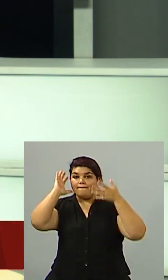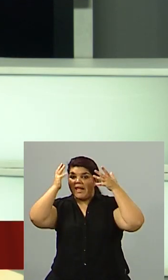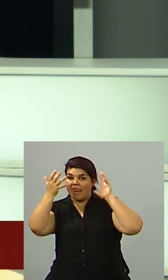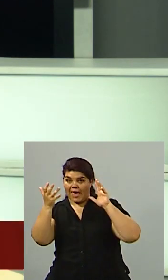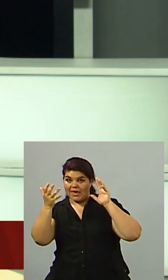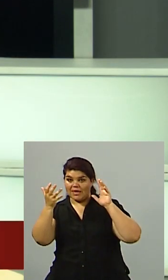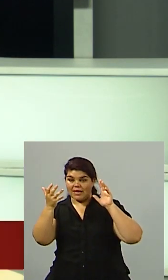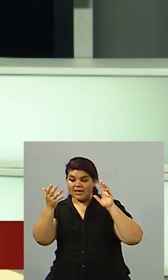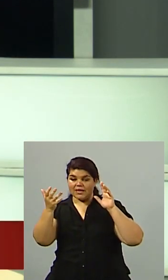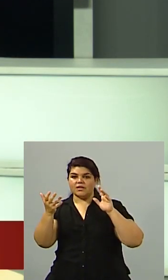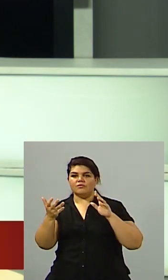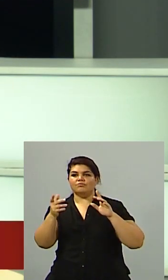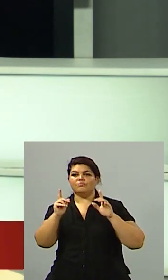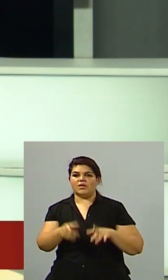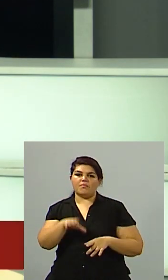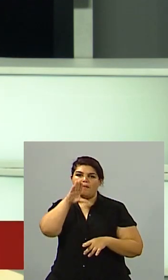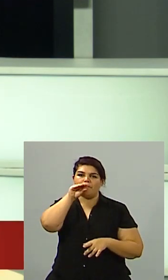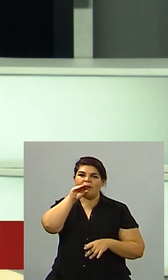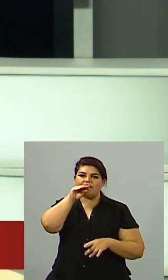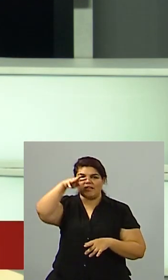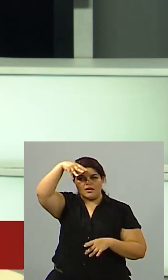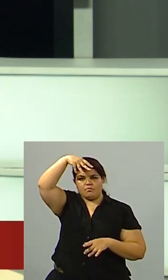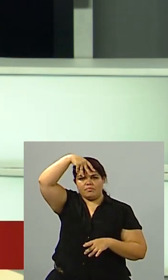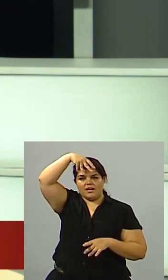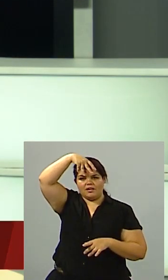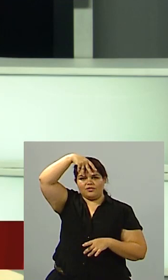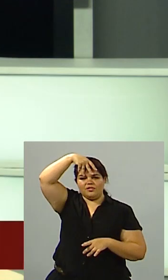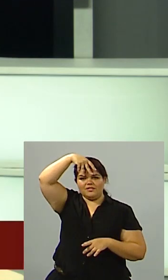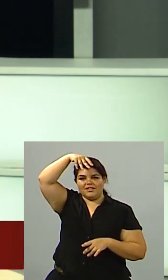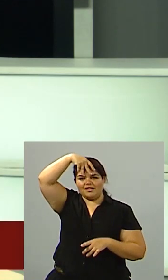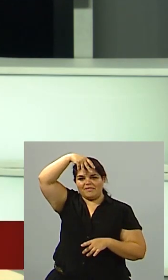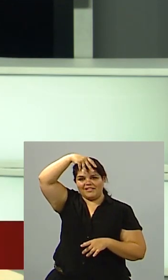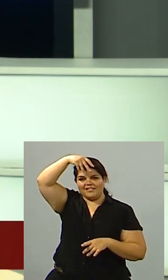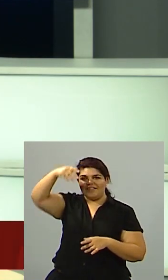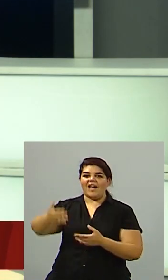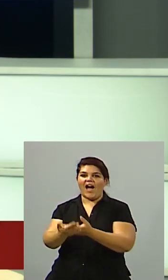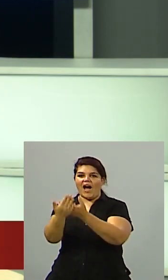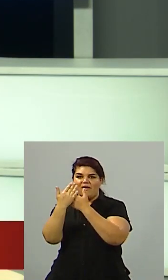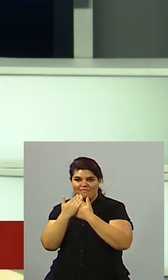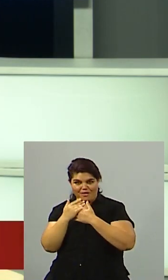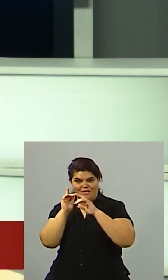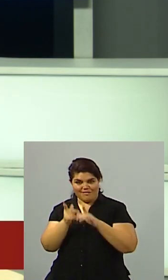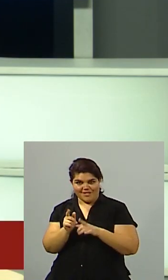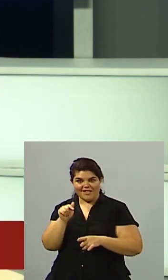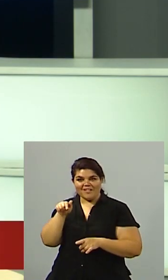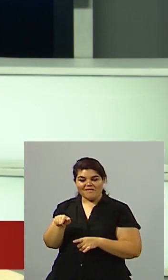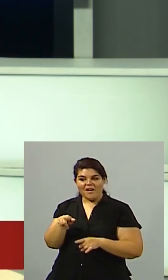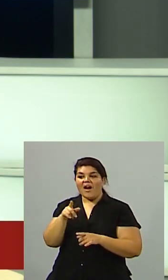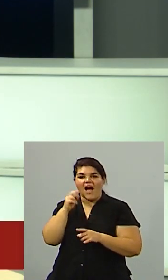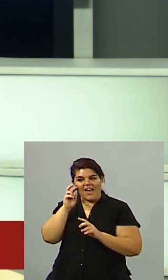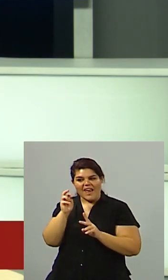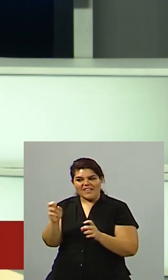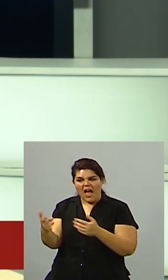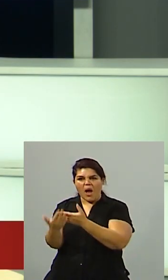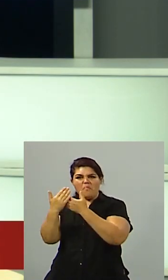parte de Pato Bullrich, de Patricia Bullrich y también de Mauricio Macri. Todo eso lo vamos a estar analizando en un ratito nada más, después